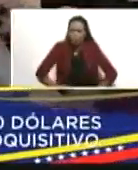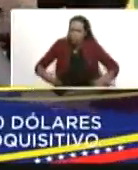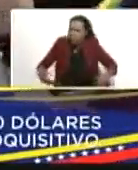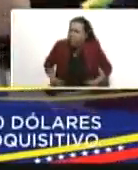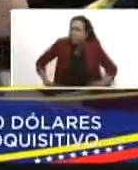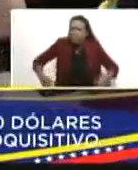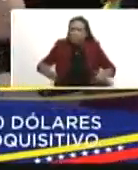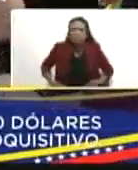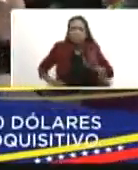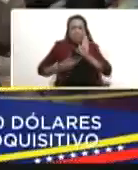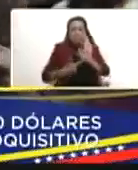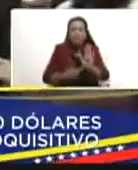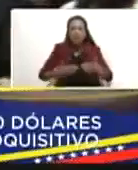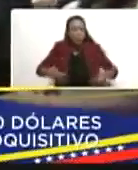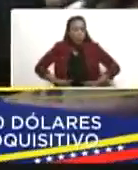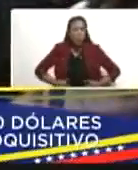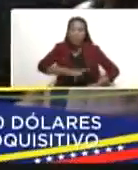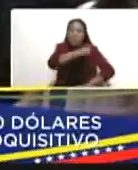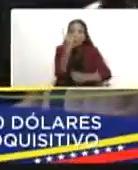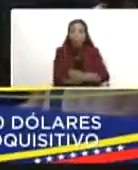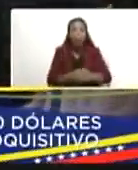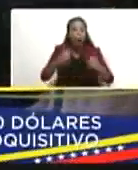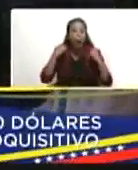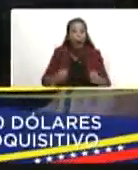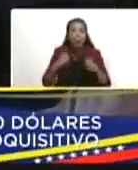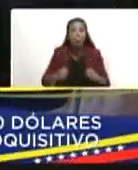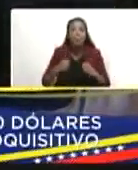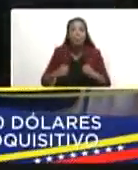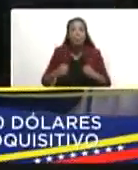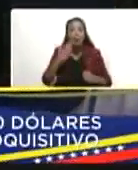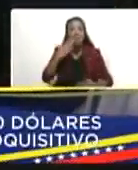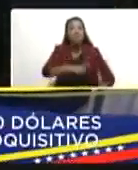haciendo esfuerzo titánico que estamos